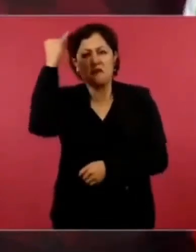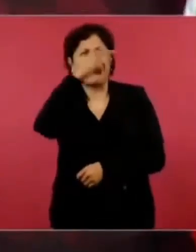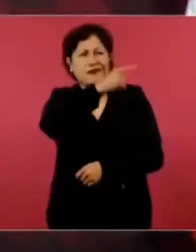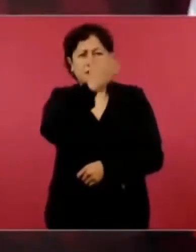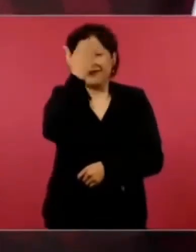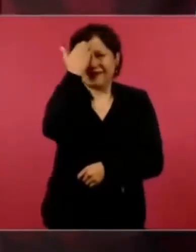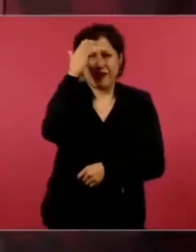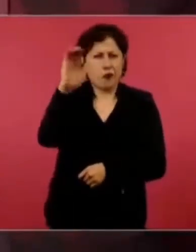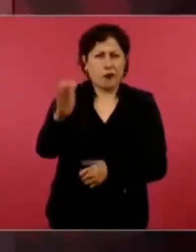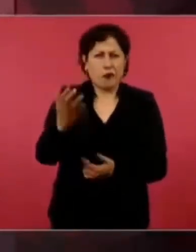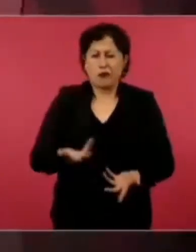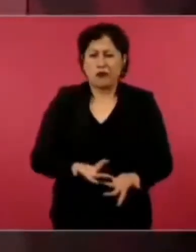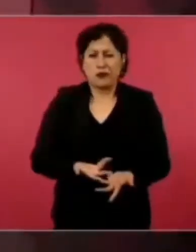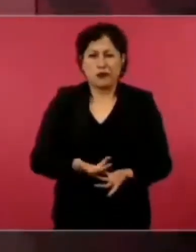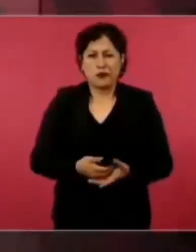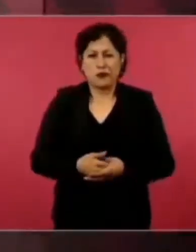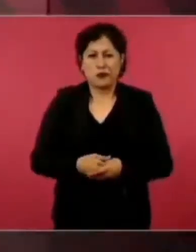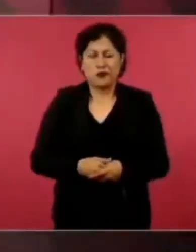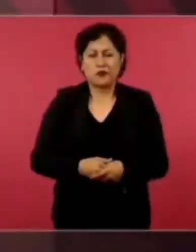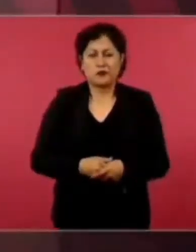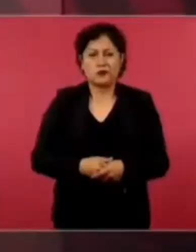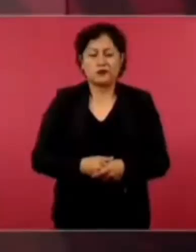Pero